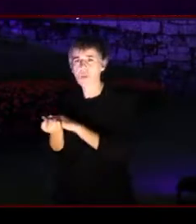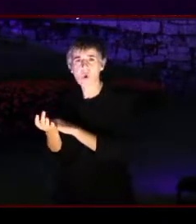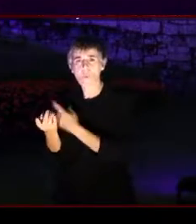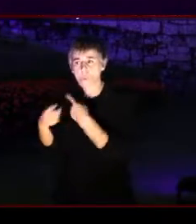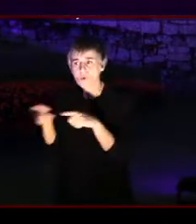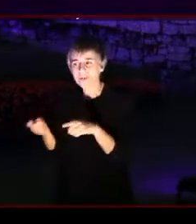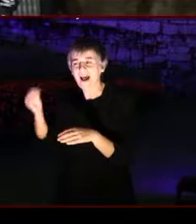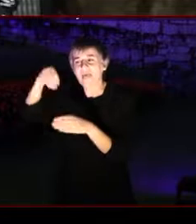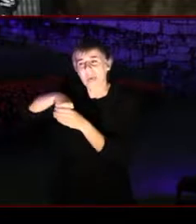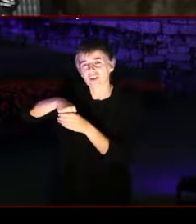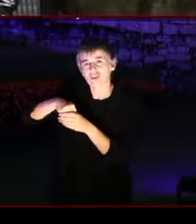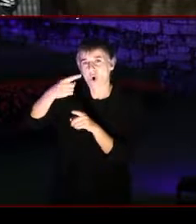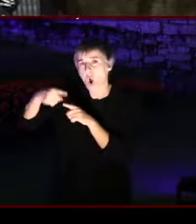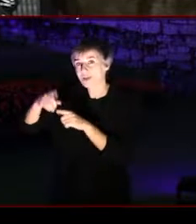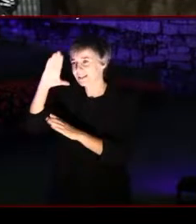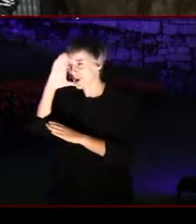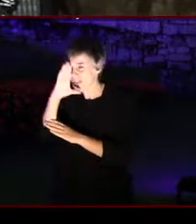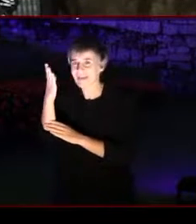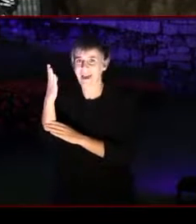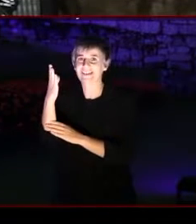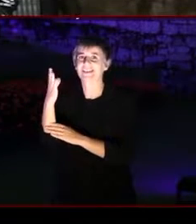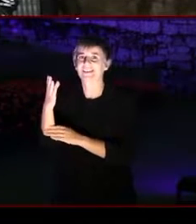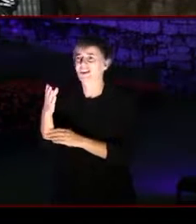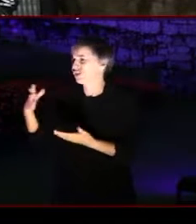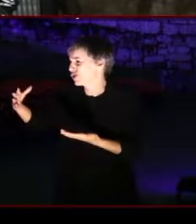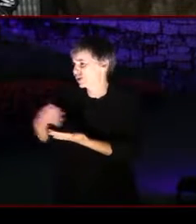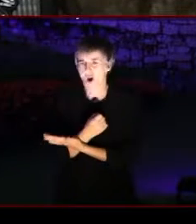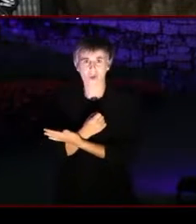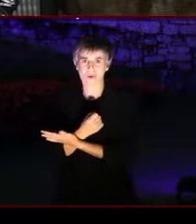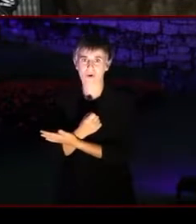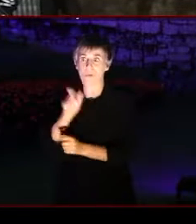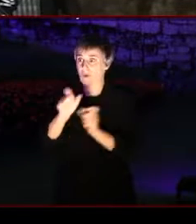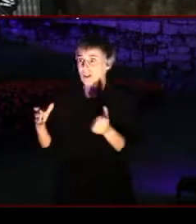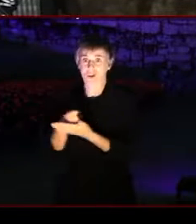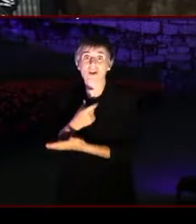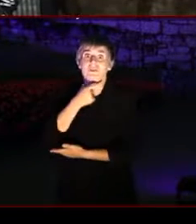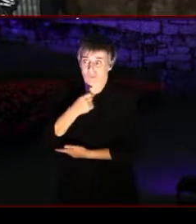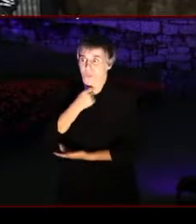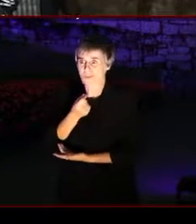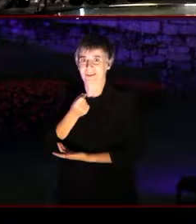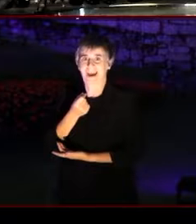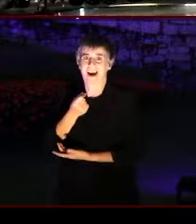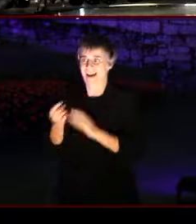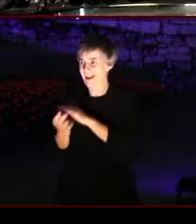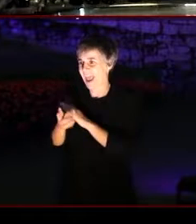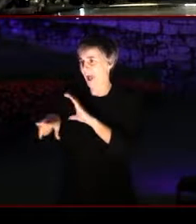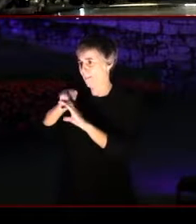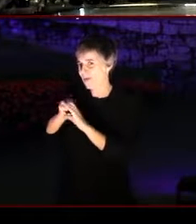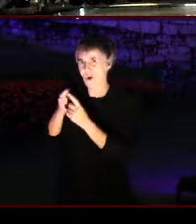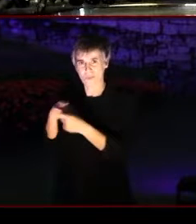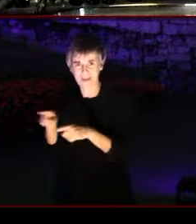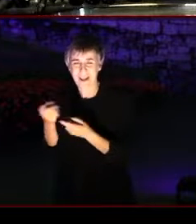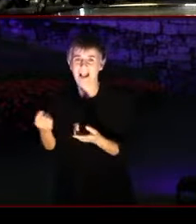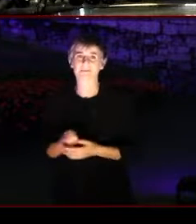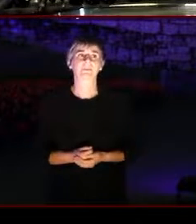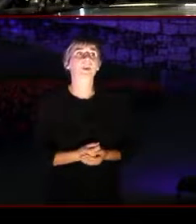detrás, absolutamente todo. ¿A quién no le gustaría hacer una canción con un videoclip, con todo? Recomendaría